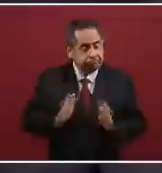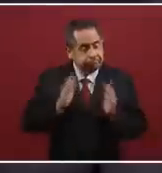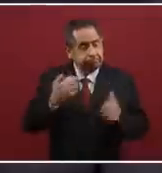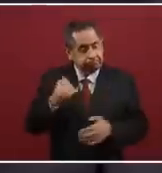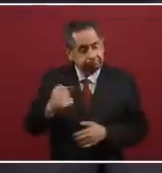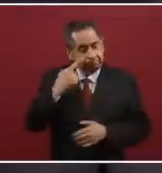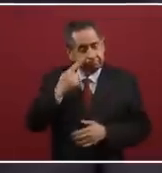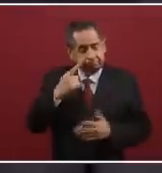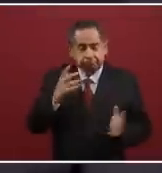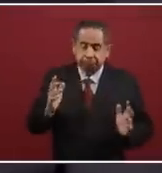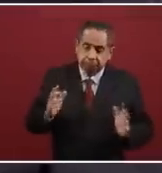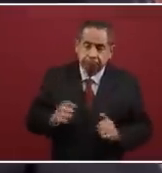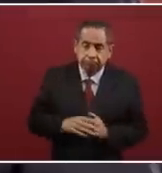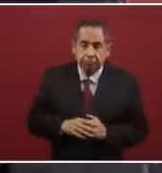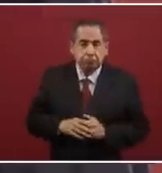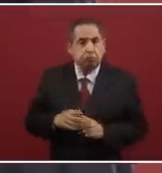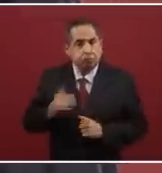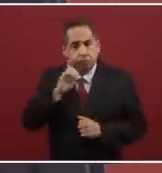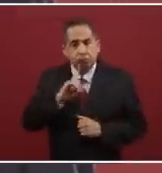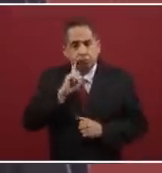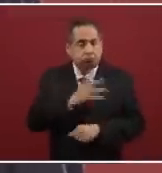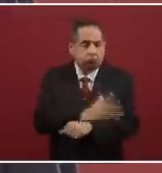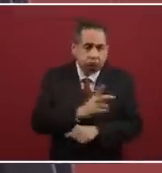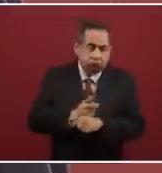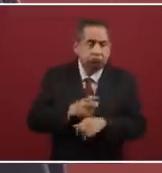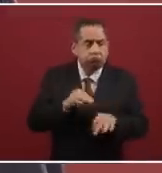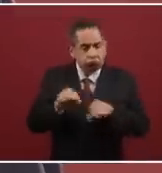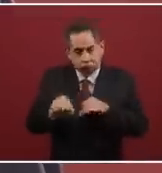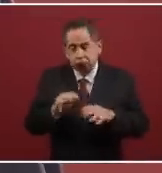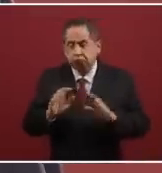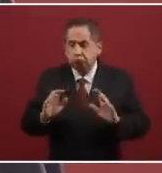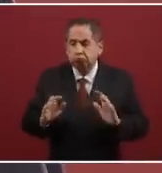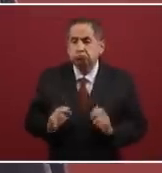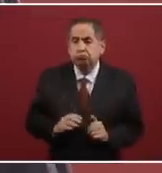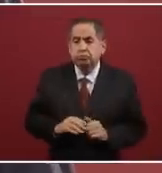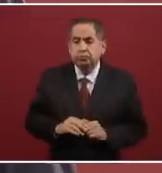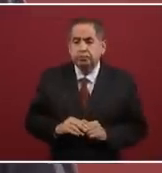cosas. Es una mujer honesta, trabajadora,